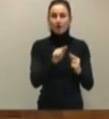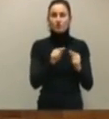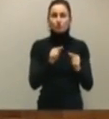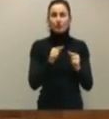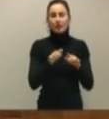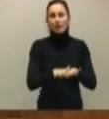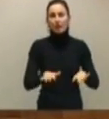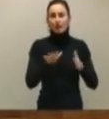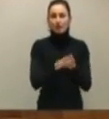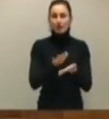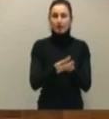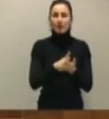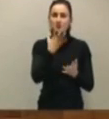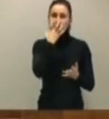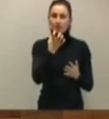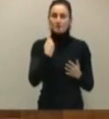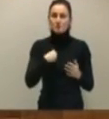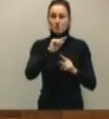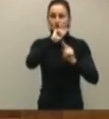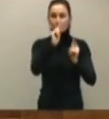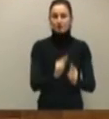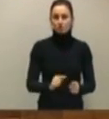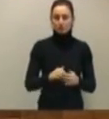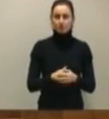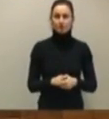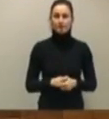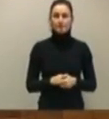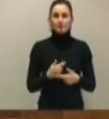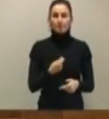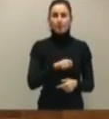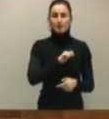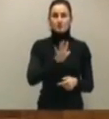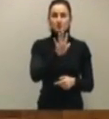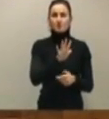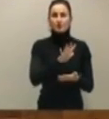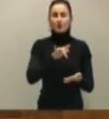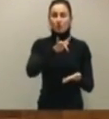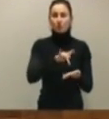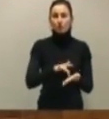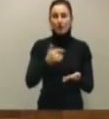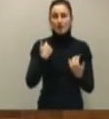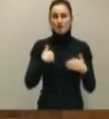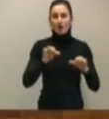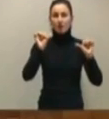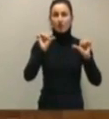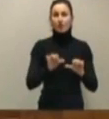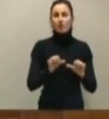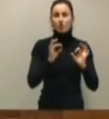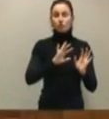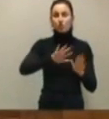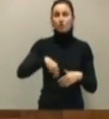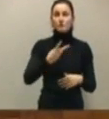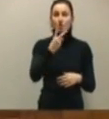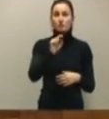cierta serenidad y sensatez estos presupuestos. España ha vuelto a entrar en recesión a finales del 2011 y estará así